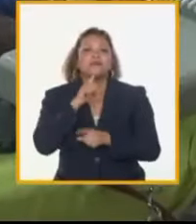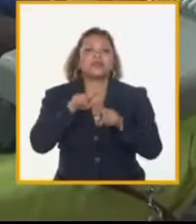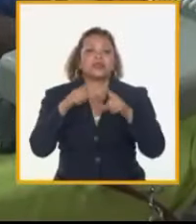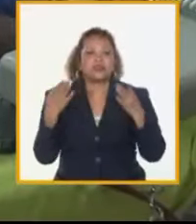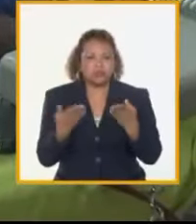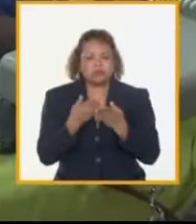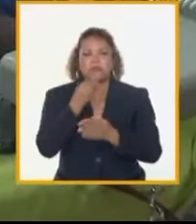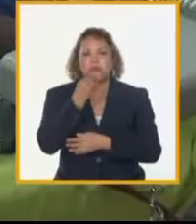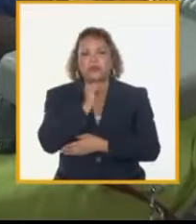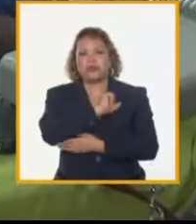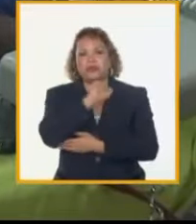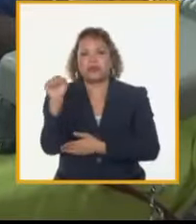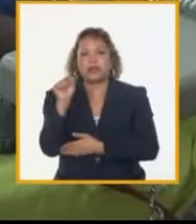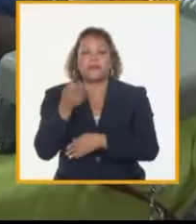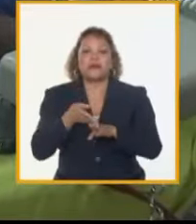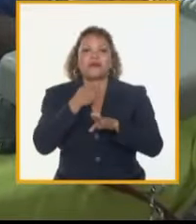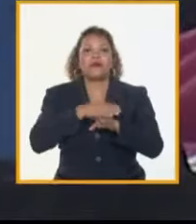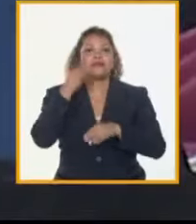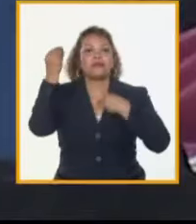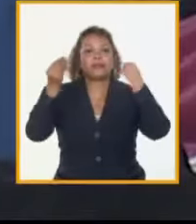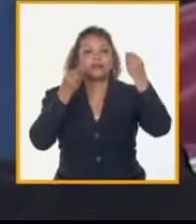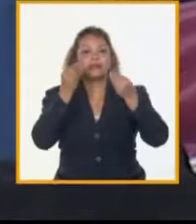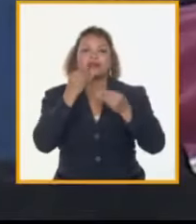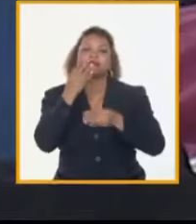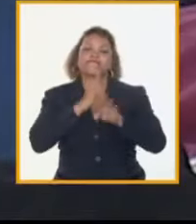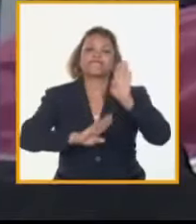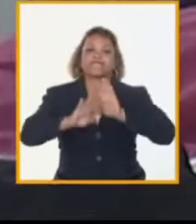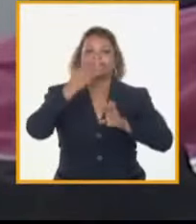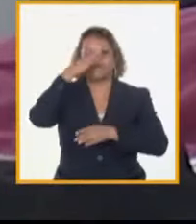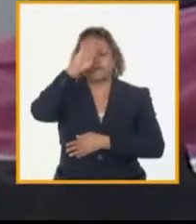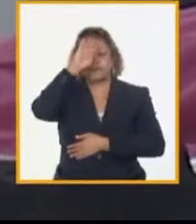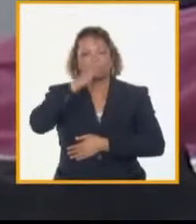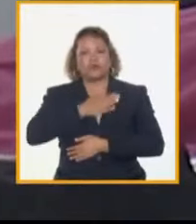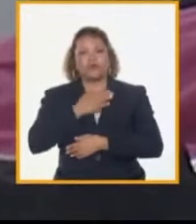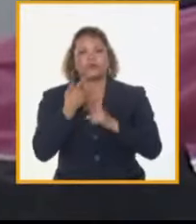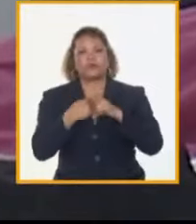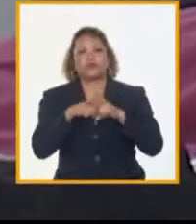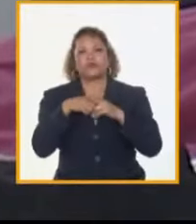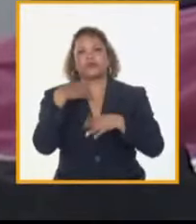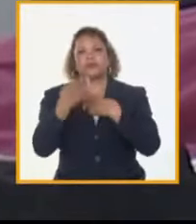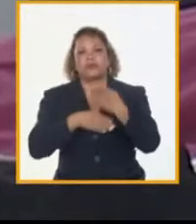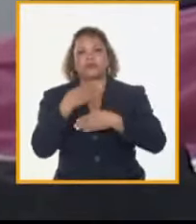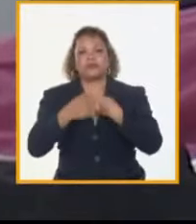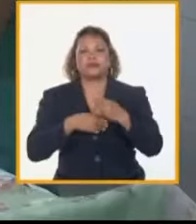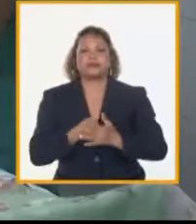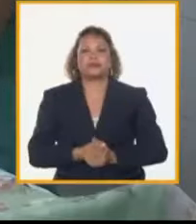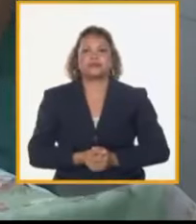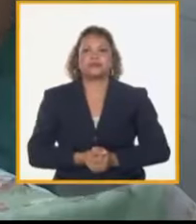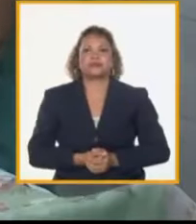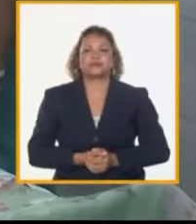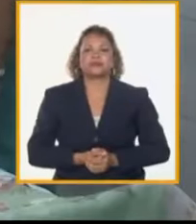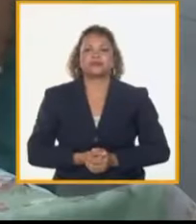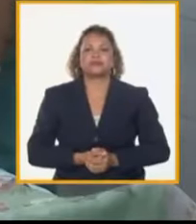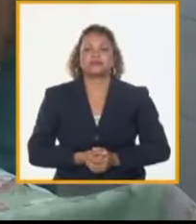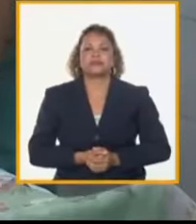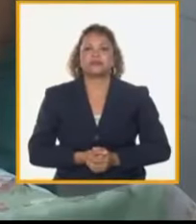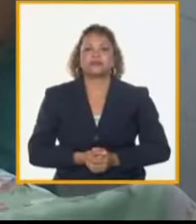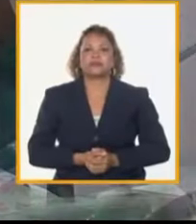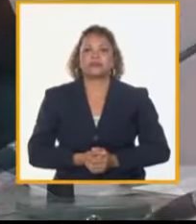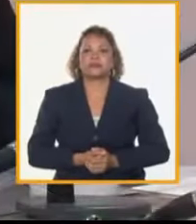lograr cuando se piensa como país. Desde Pinar del Río, Roxana Yamazares González, especial para la Mesa